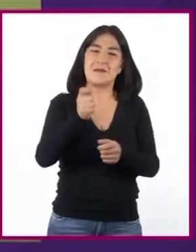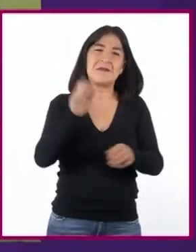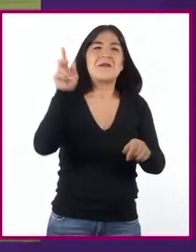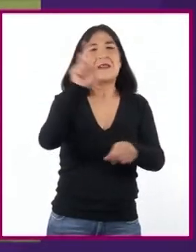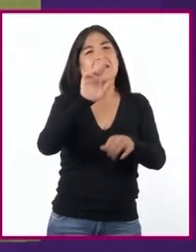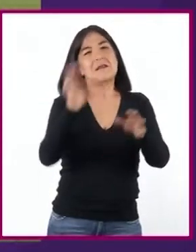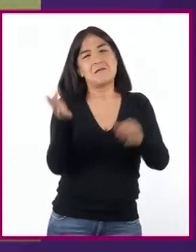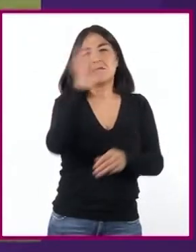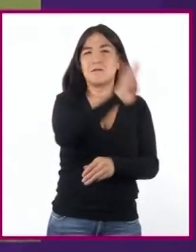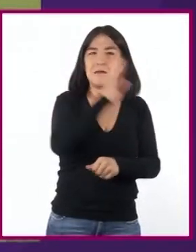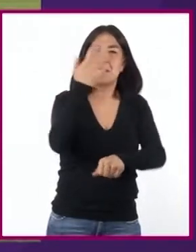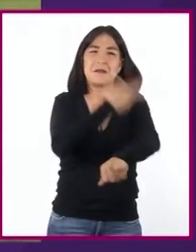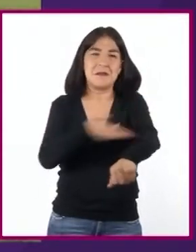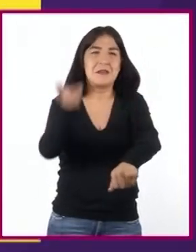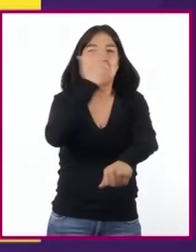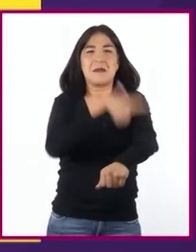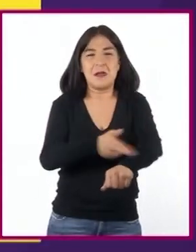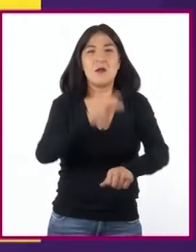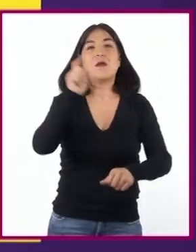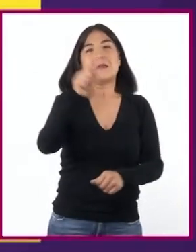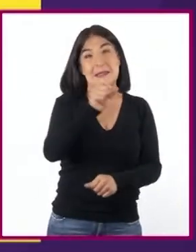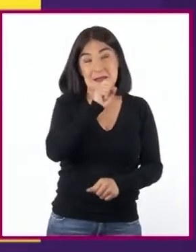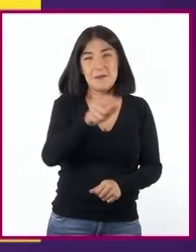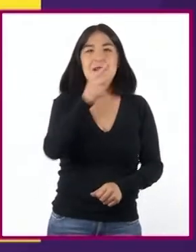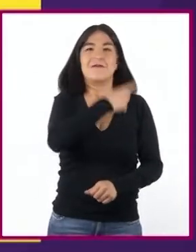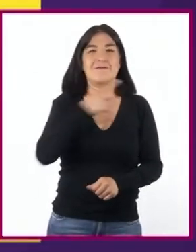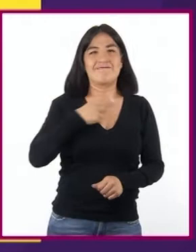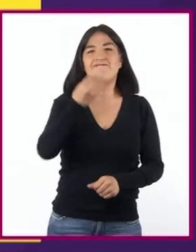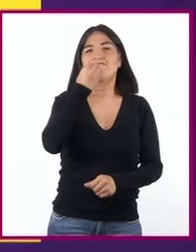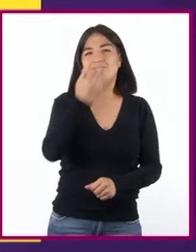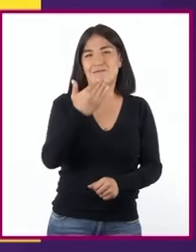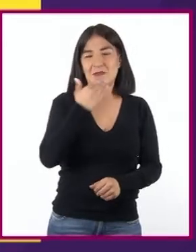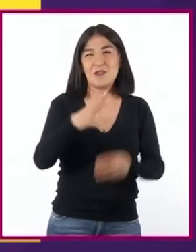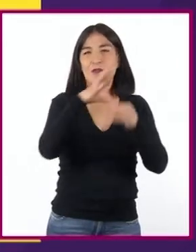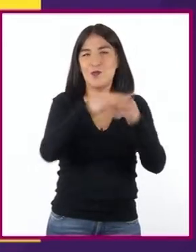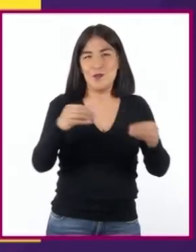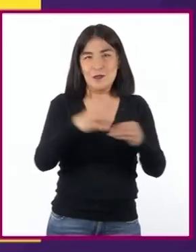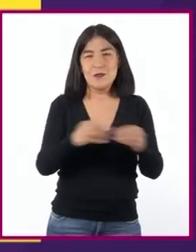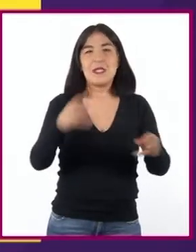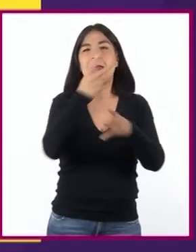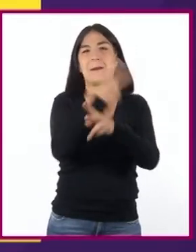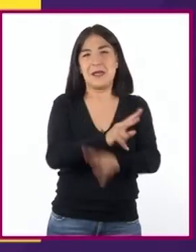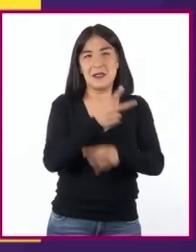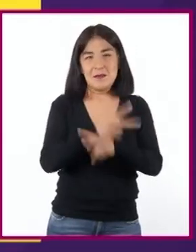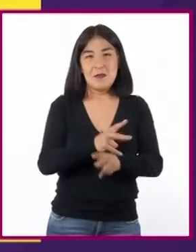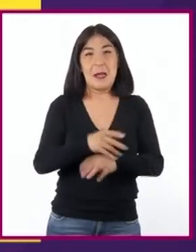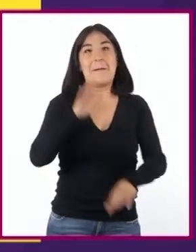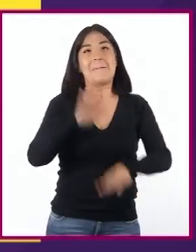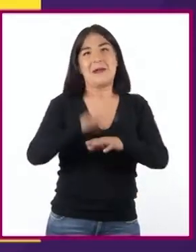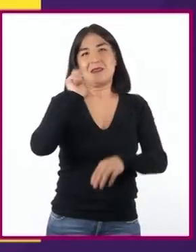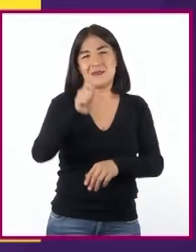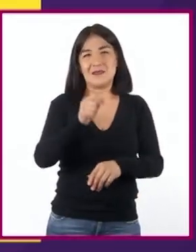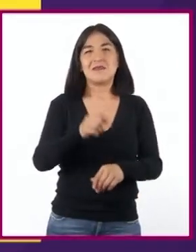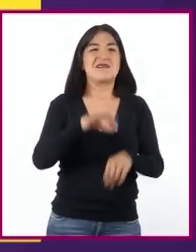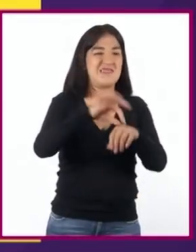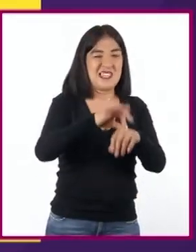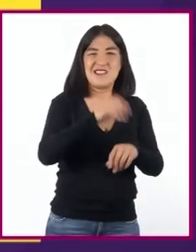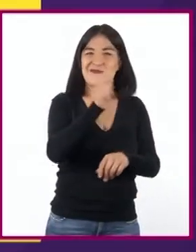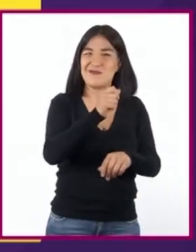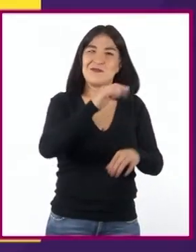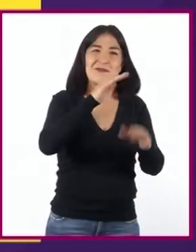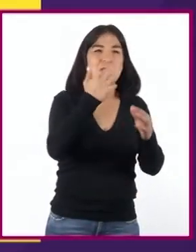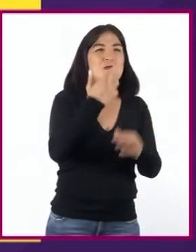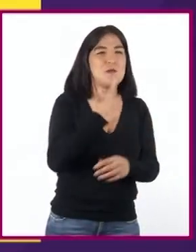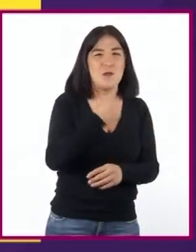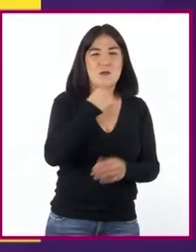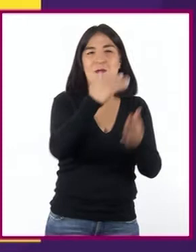regularmente, así como tener una buena alimentación basada en frutas, verduras, consumir más carne blanca que roja, reduciendo a